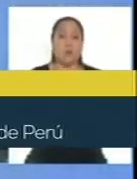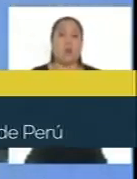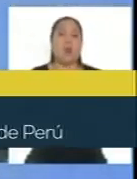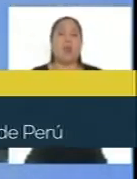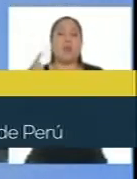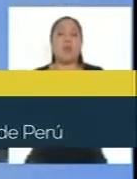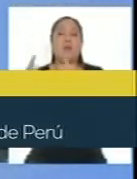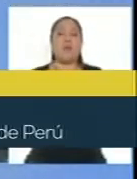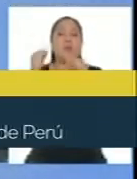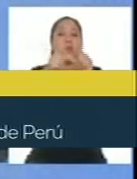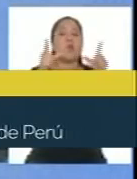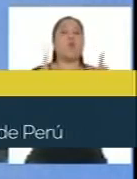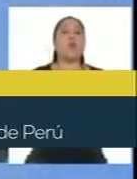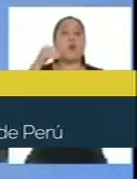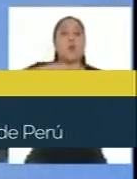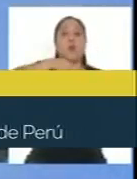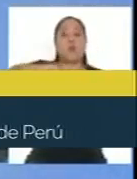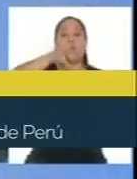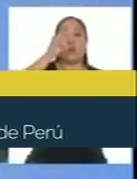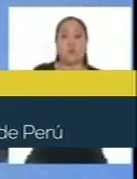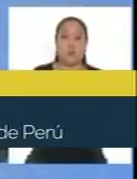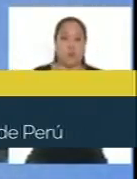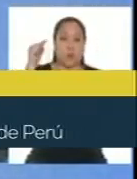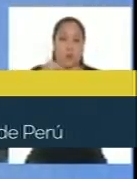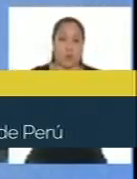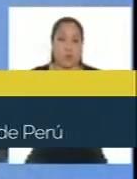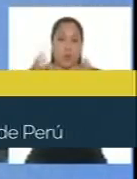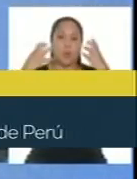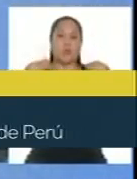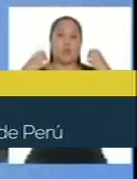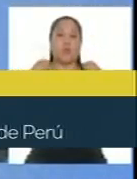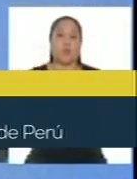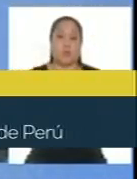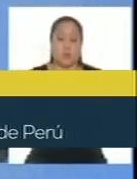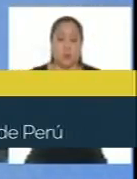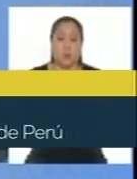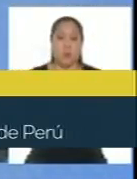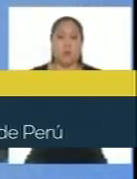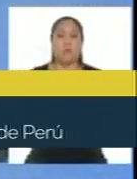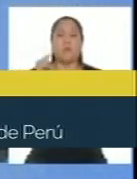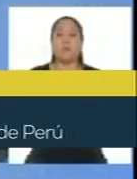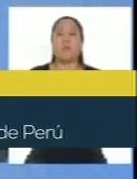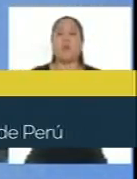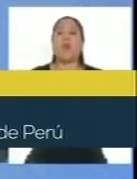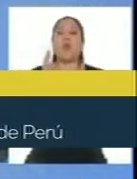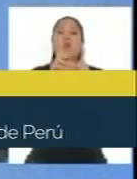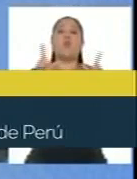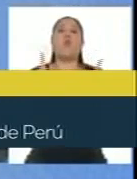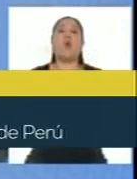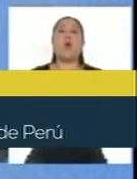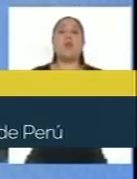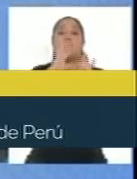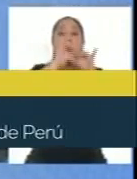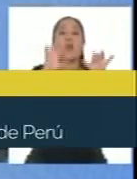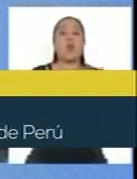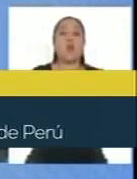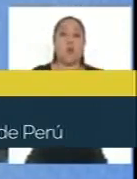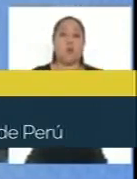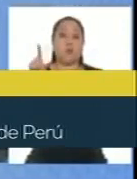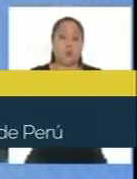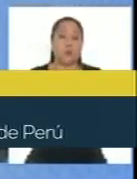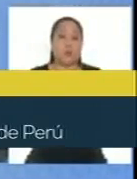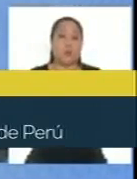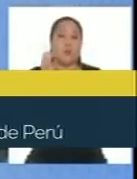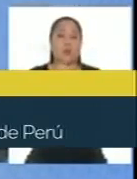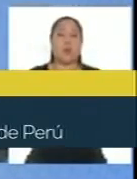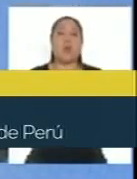los locales de votación, en nuestras oficinas descentralizadas, en los centros de cómputo y, por